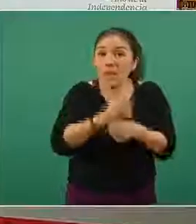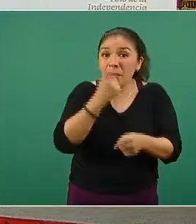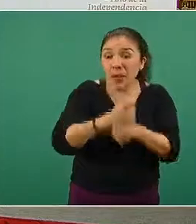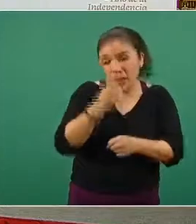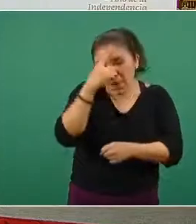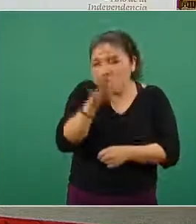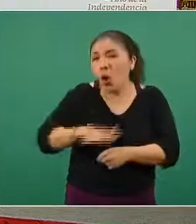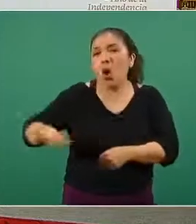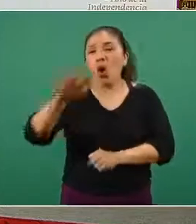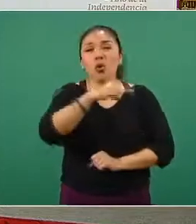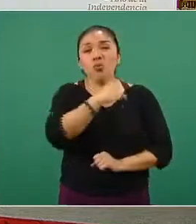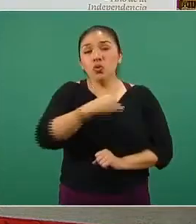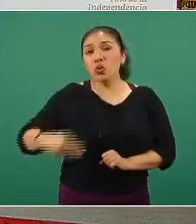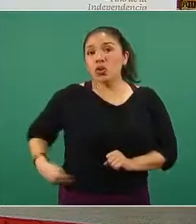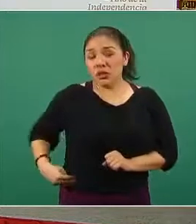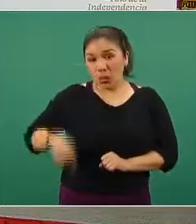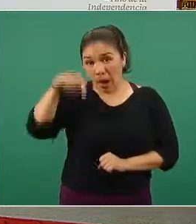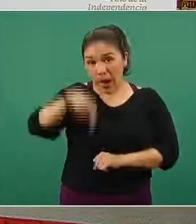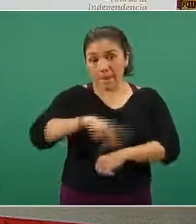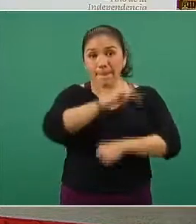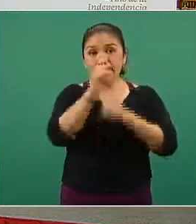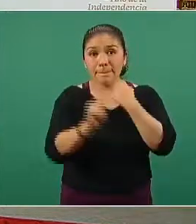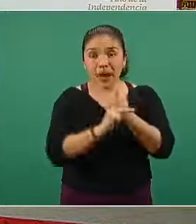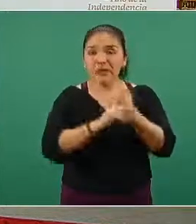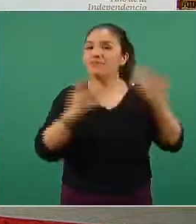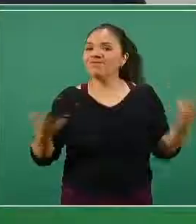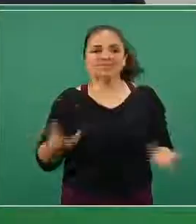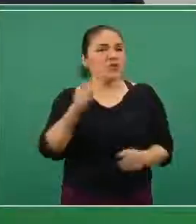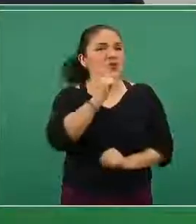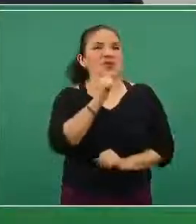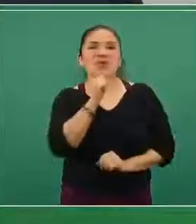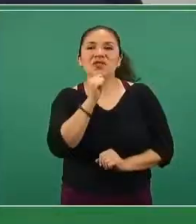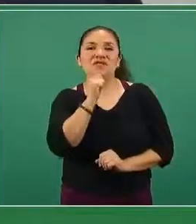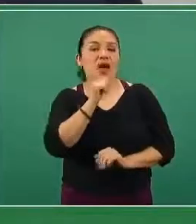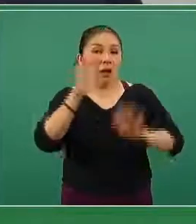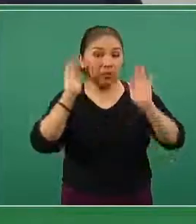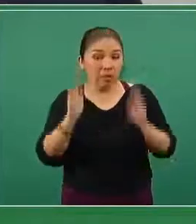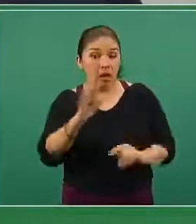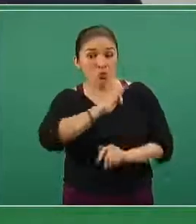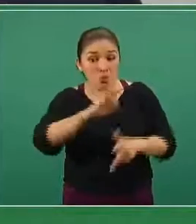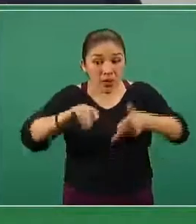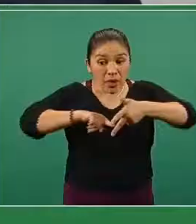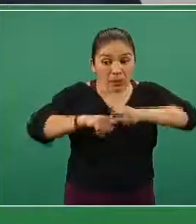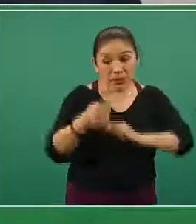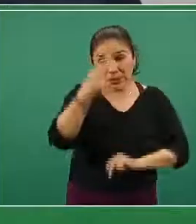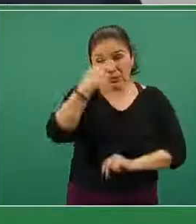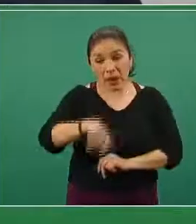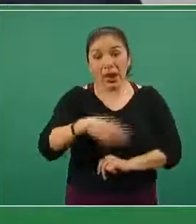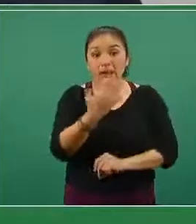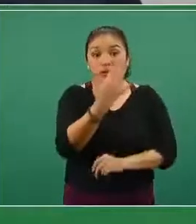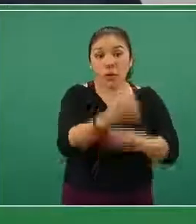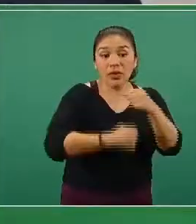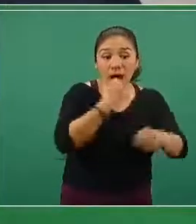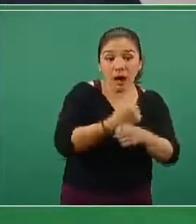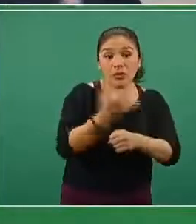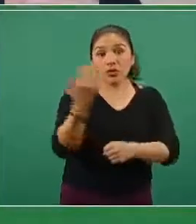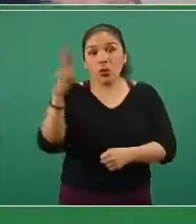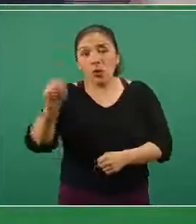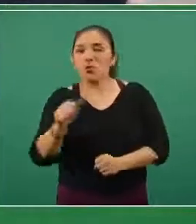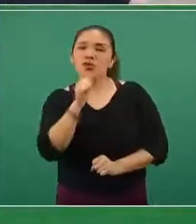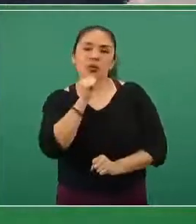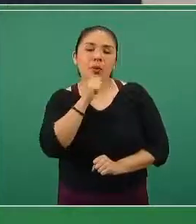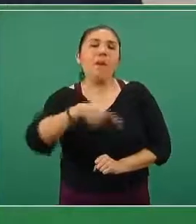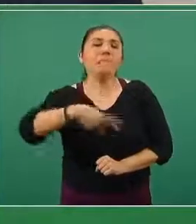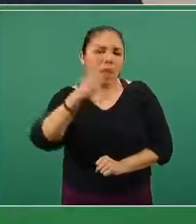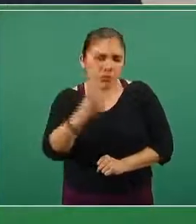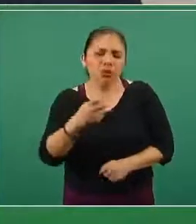los municipios del país, pues obviamente todavía no estaría iniciando la de 50 a 59. Sin embargo, esto es